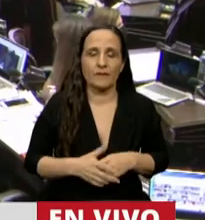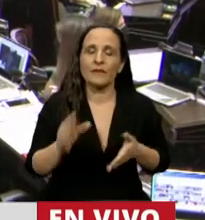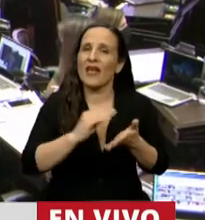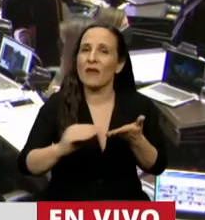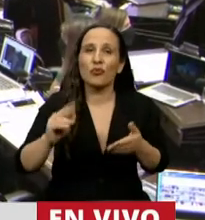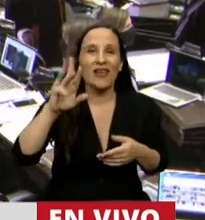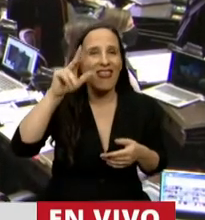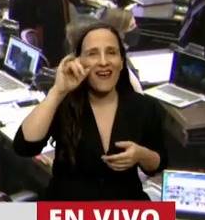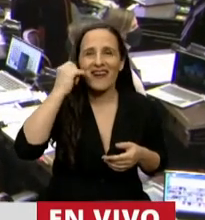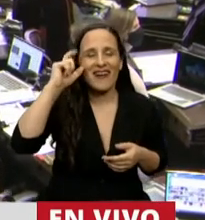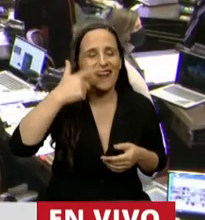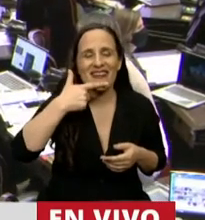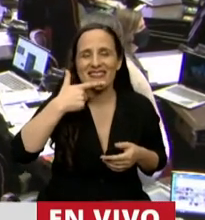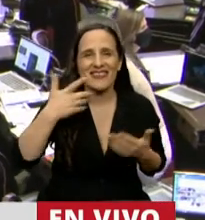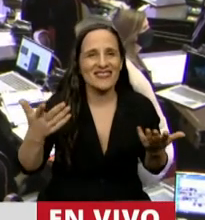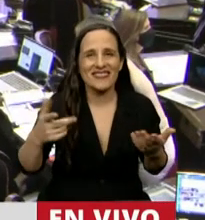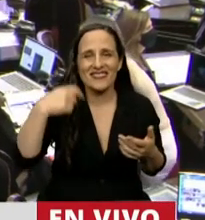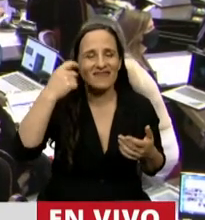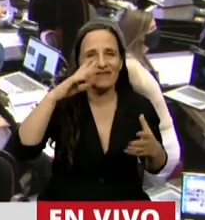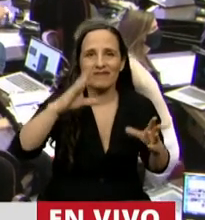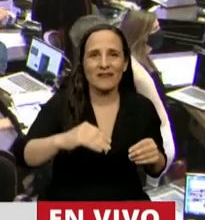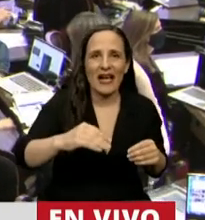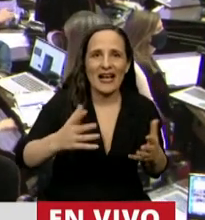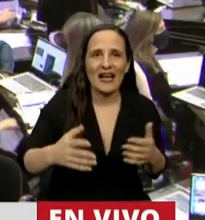Diputada Reyes, si puede apagar la cámara. Señor presidente,